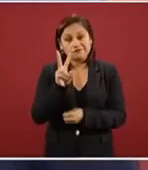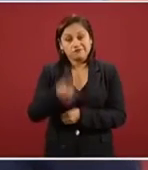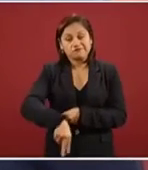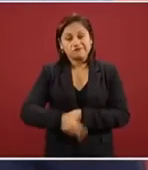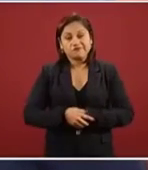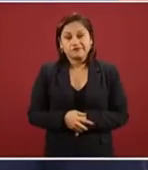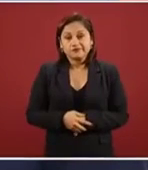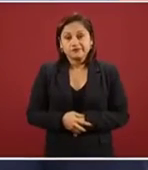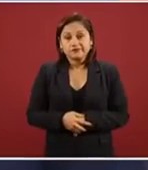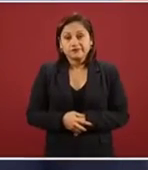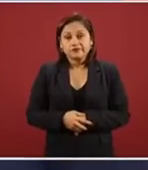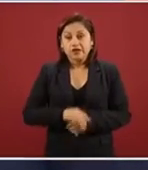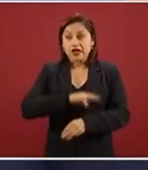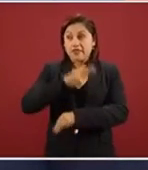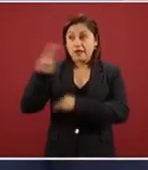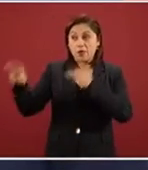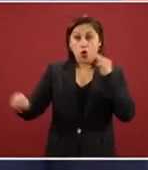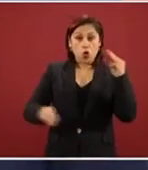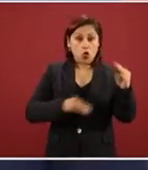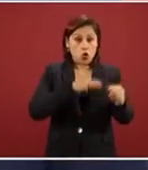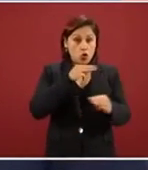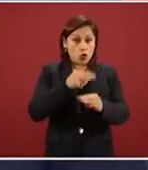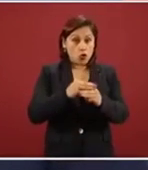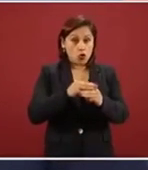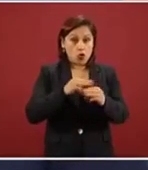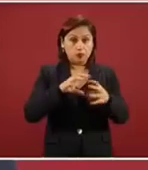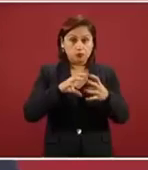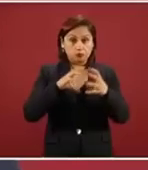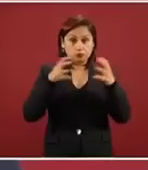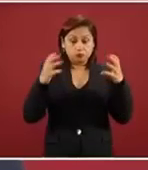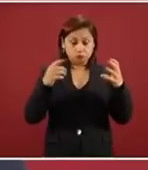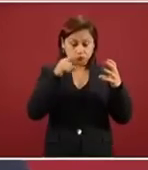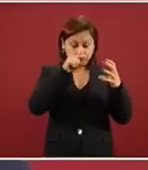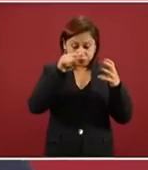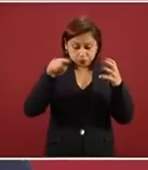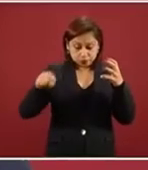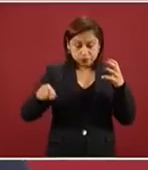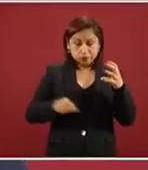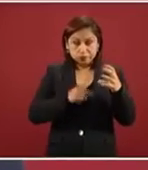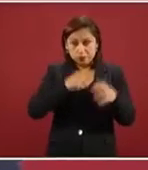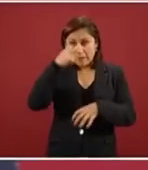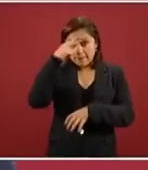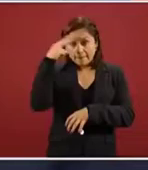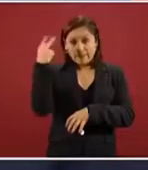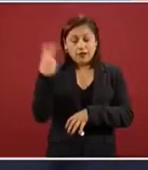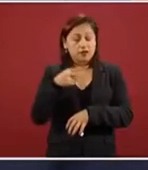de los países del mundo, los más atractivos para la inversión.